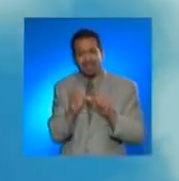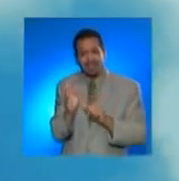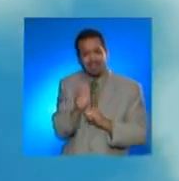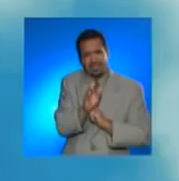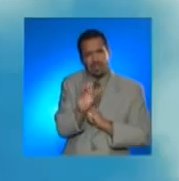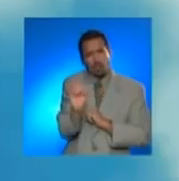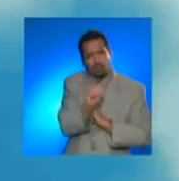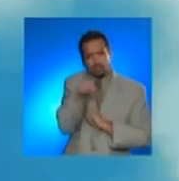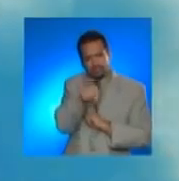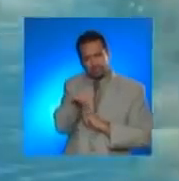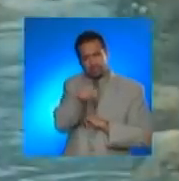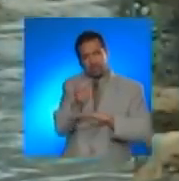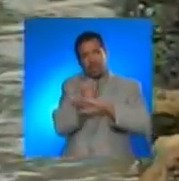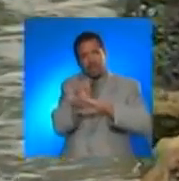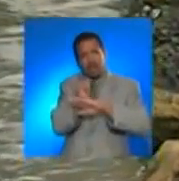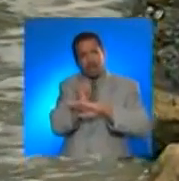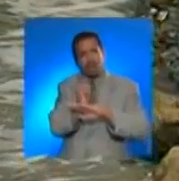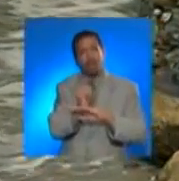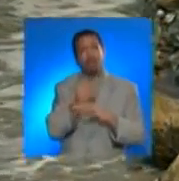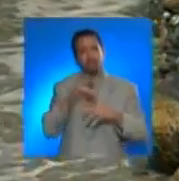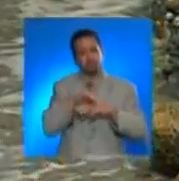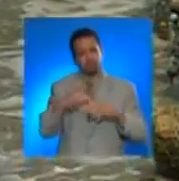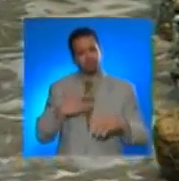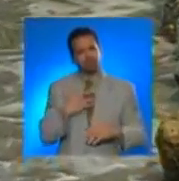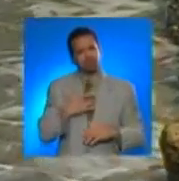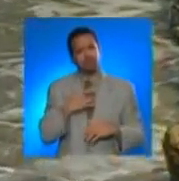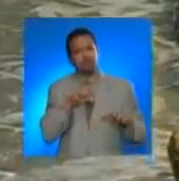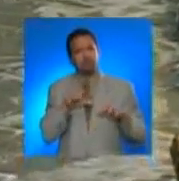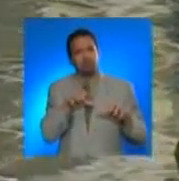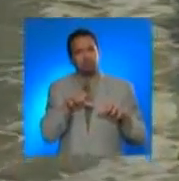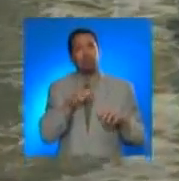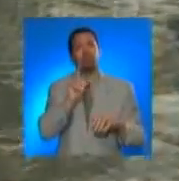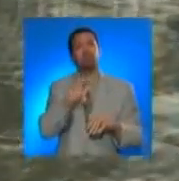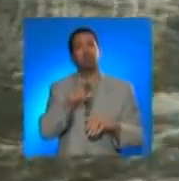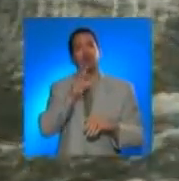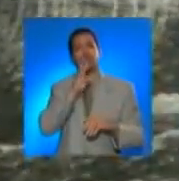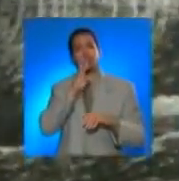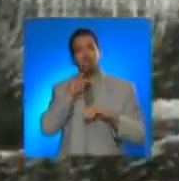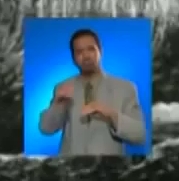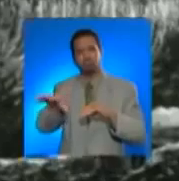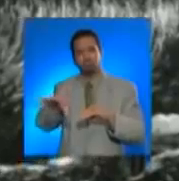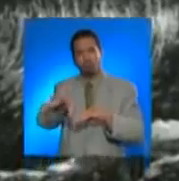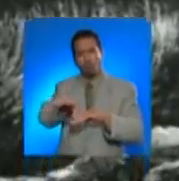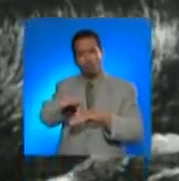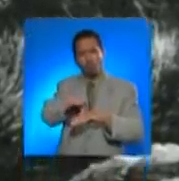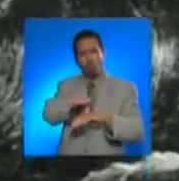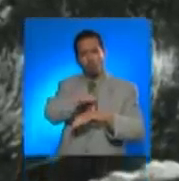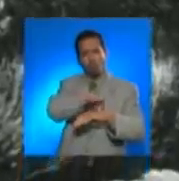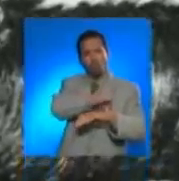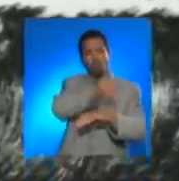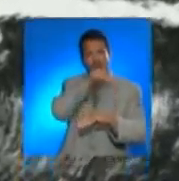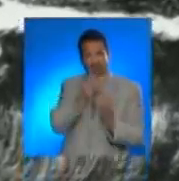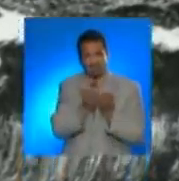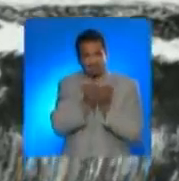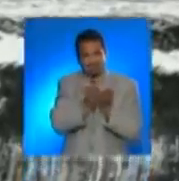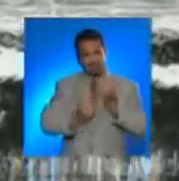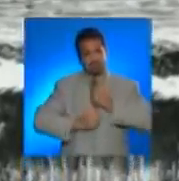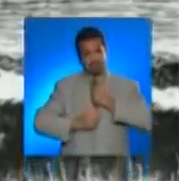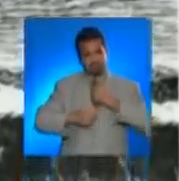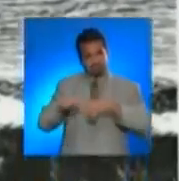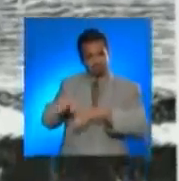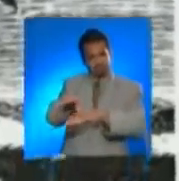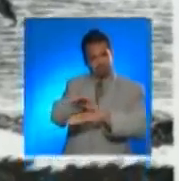de un intervalo de 10 minutos y parecía ser peor que la primera, inundando mayores áreas. Los daños en tierra fueron mayores